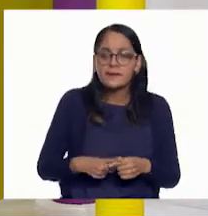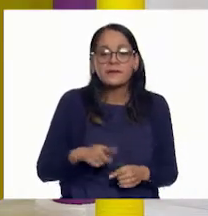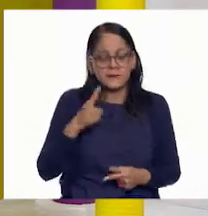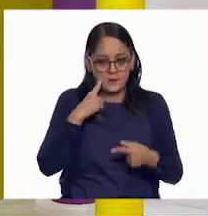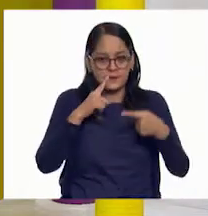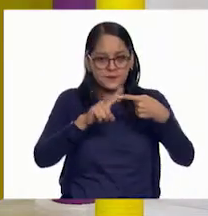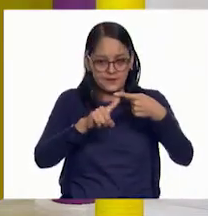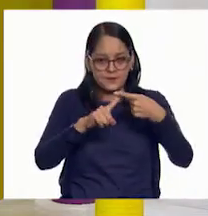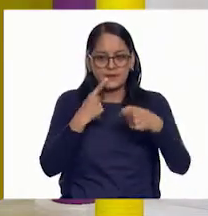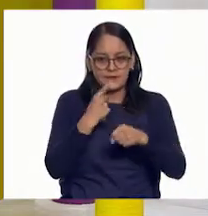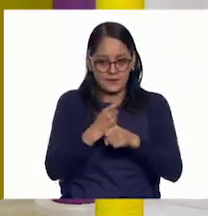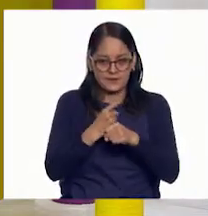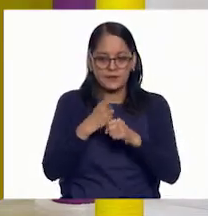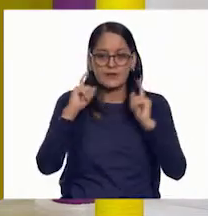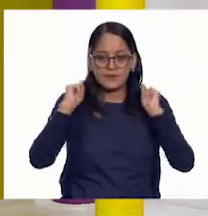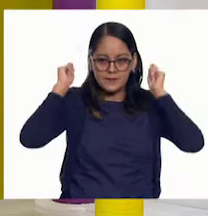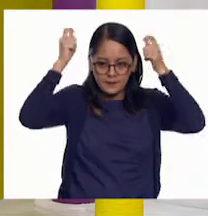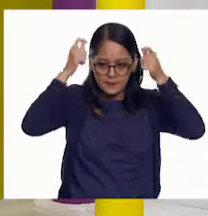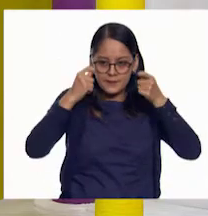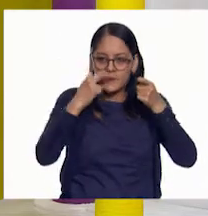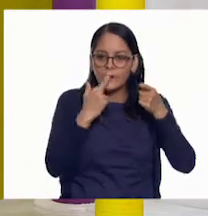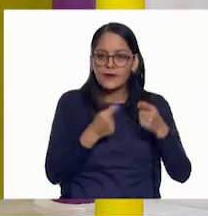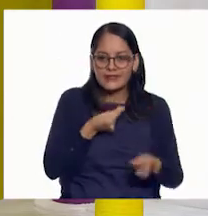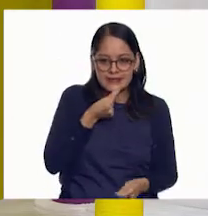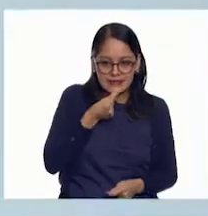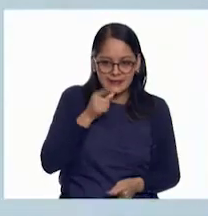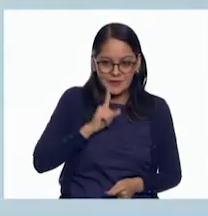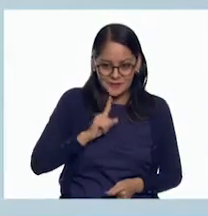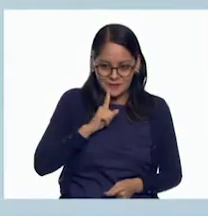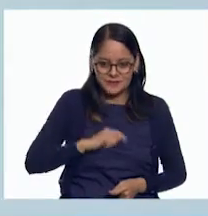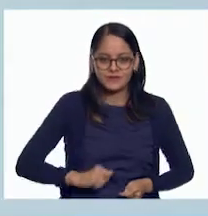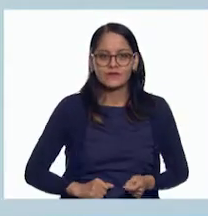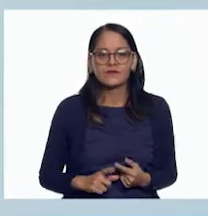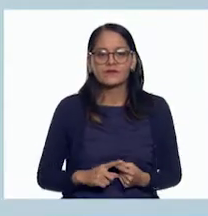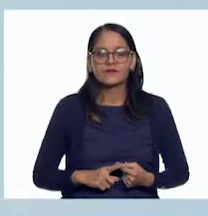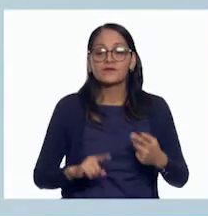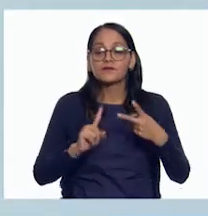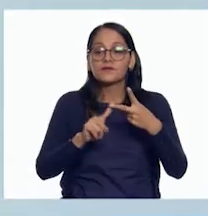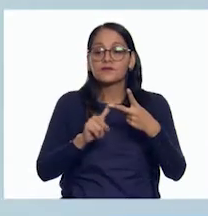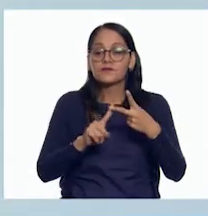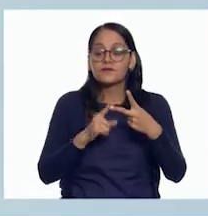está Caperucita. Caperucita, Está